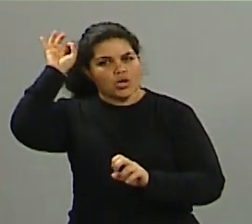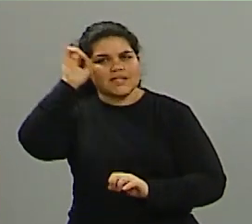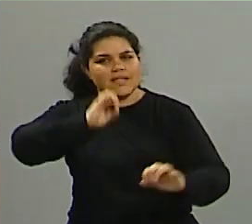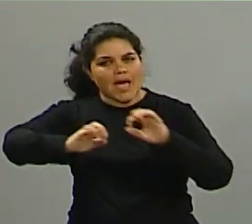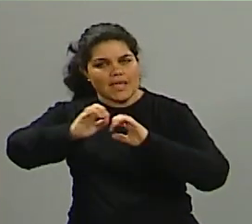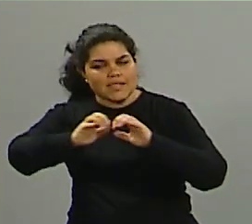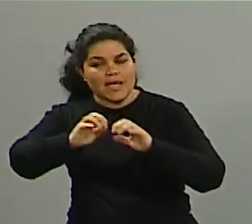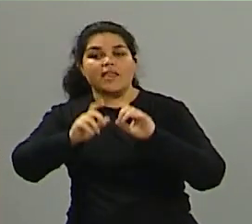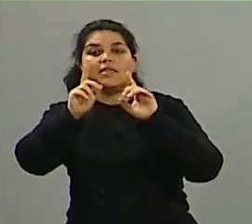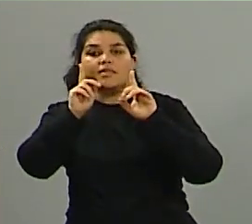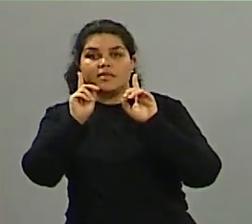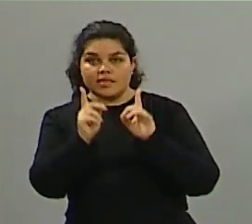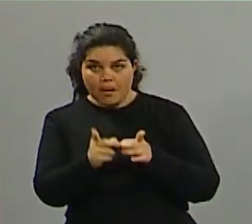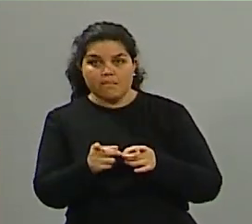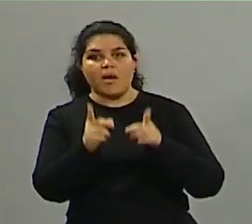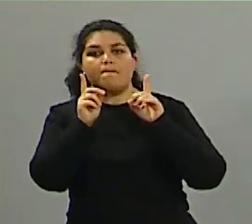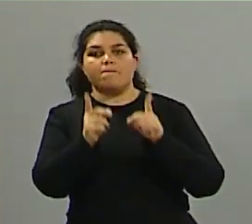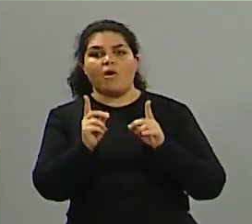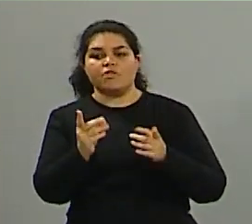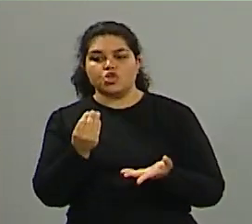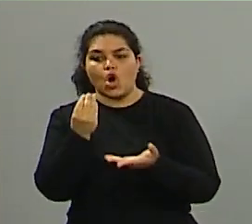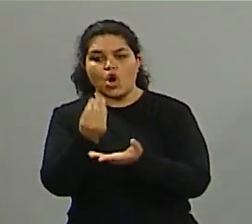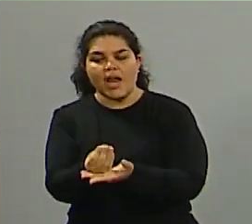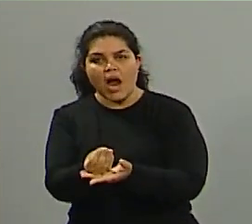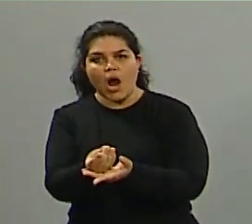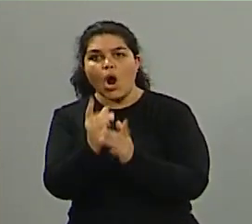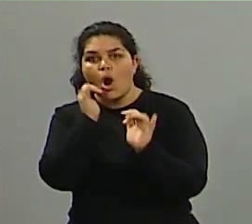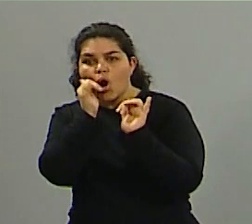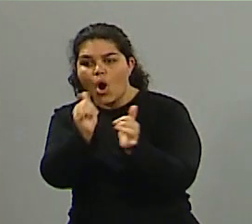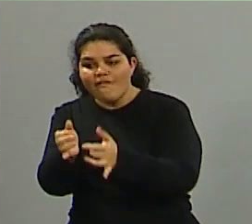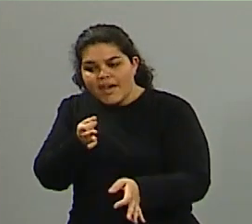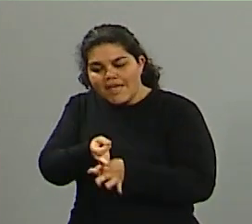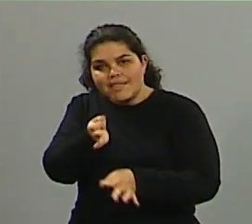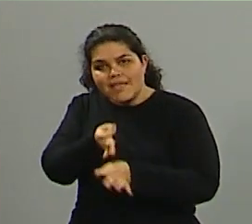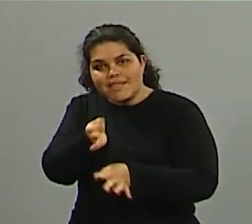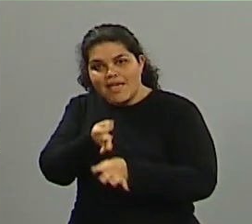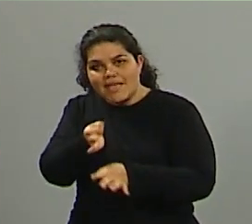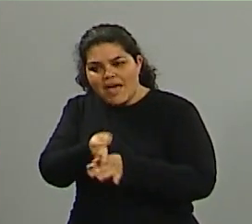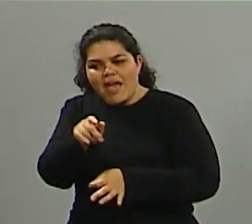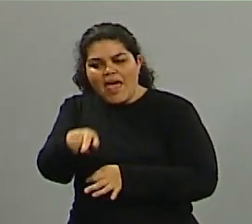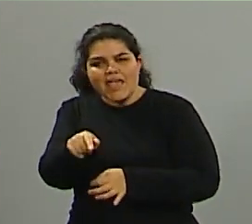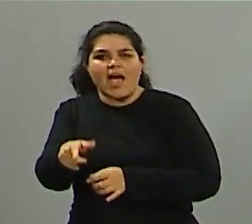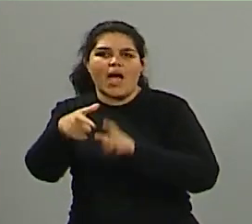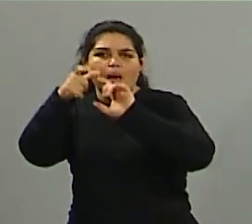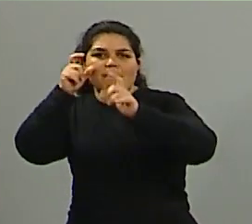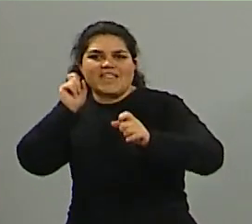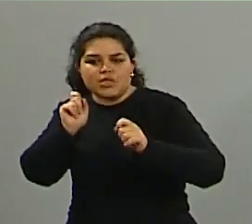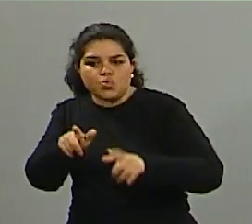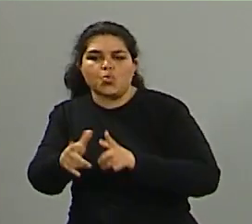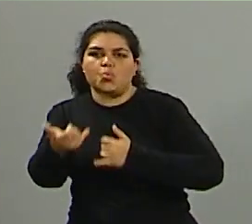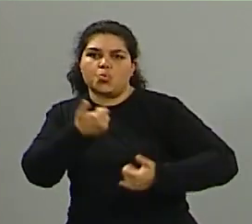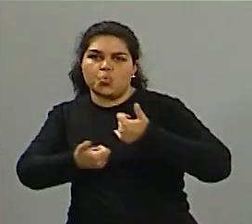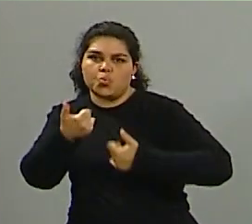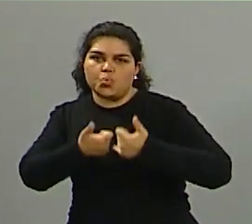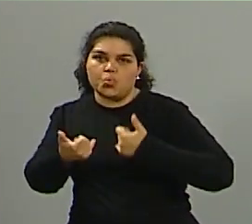ella desde su experiencia nos va a contar con qué se encuentra en las aulas, porque a partir de este resultado, obviamente lo han